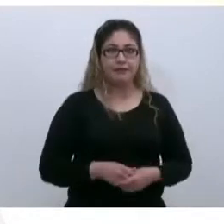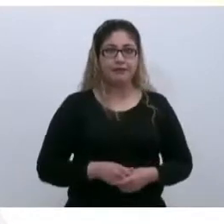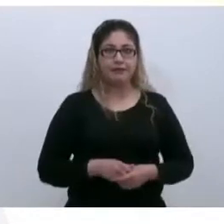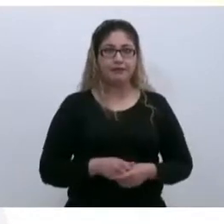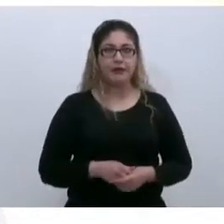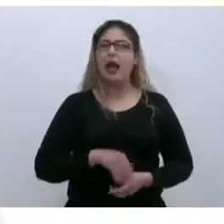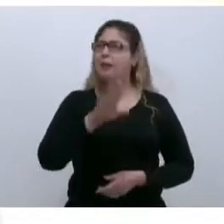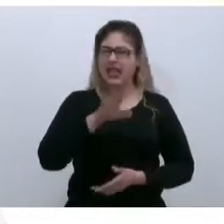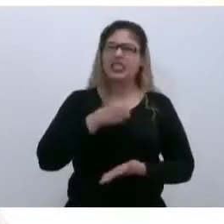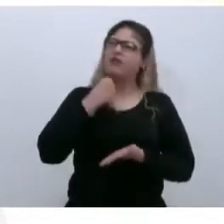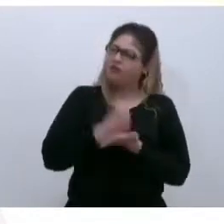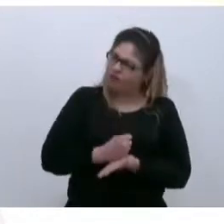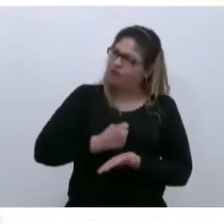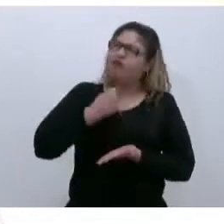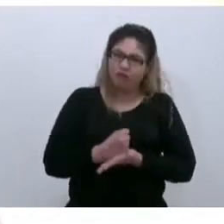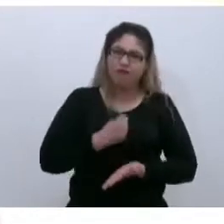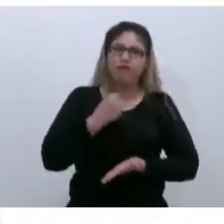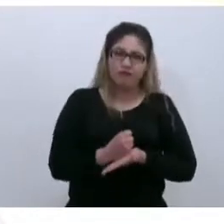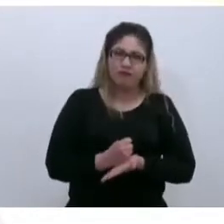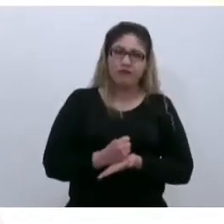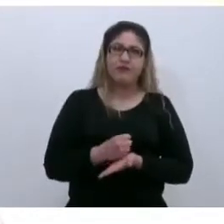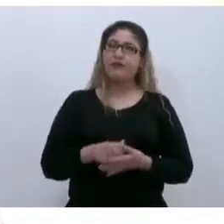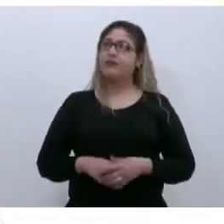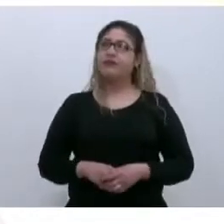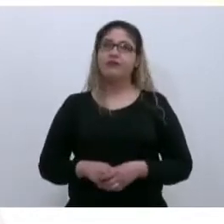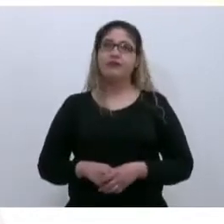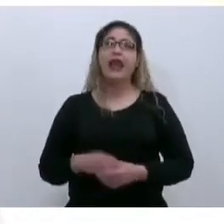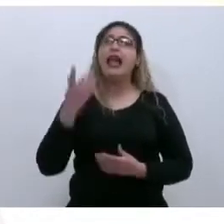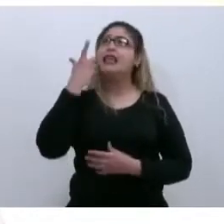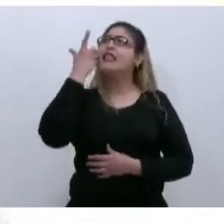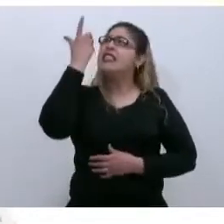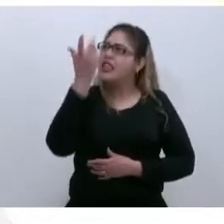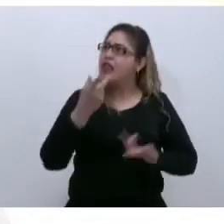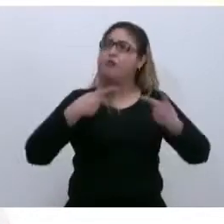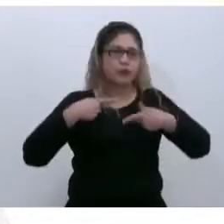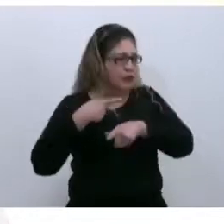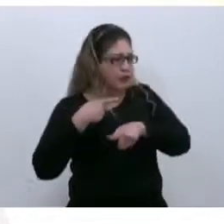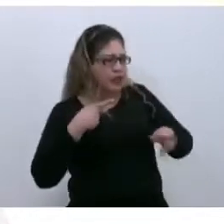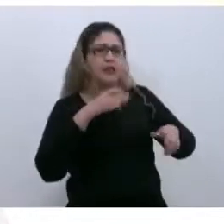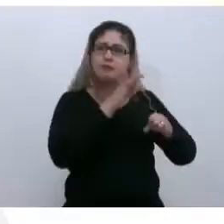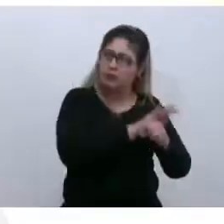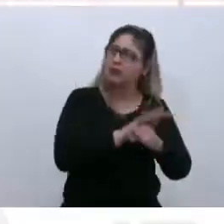que gestiona beneficio del pueblo de Durango.